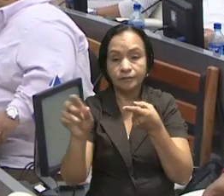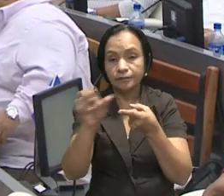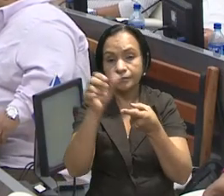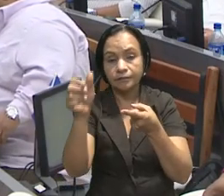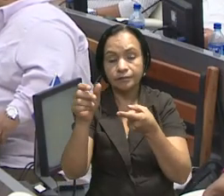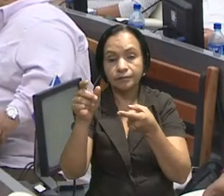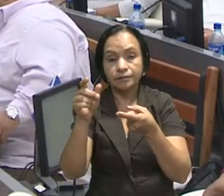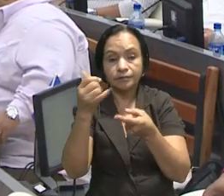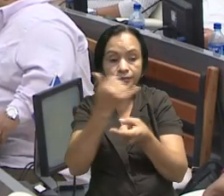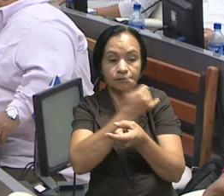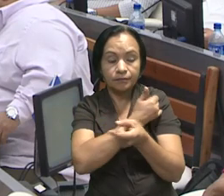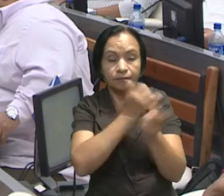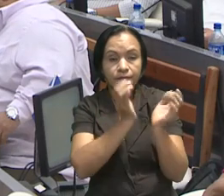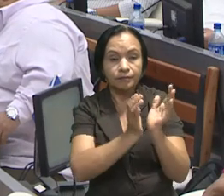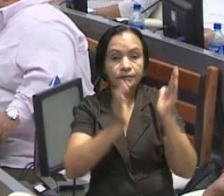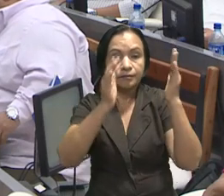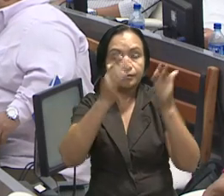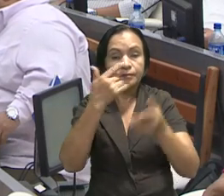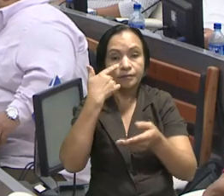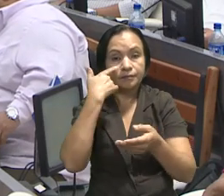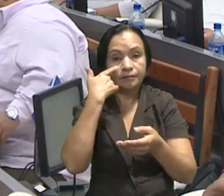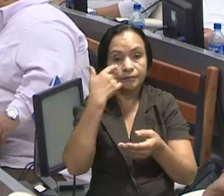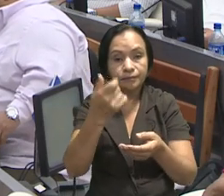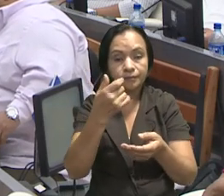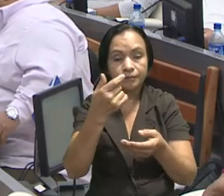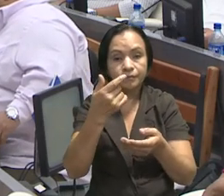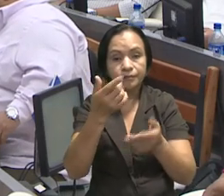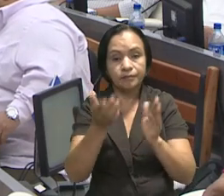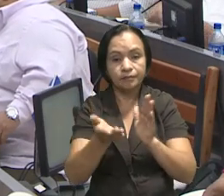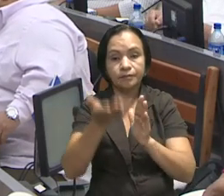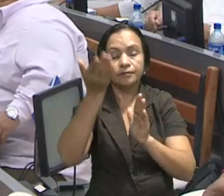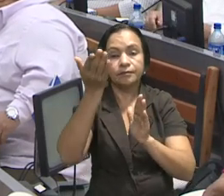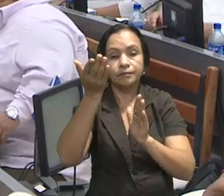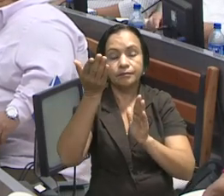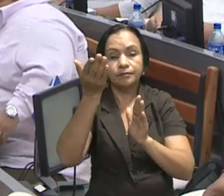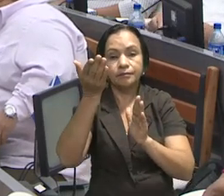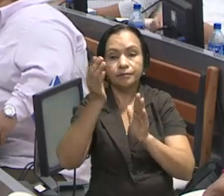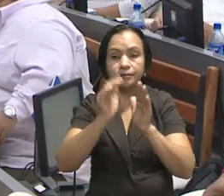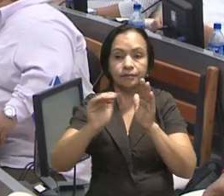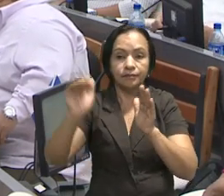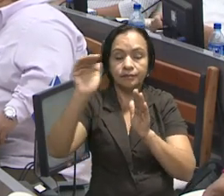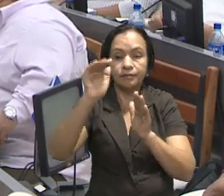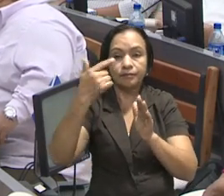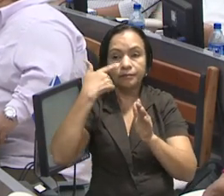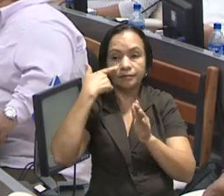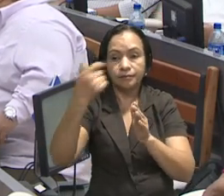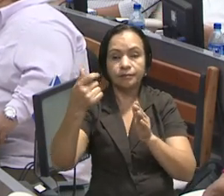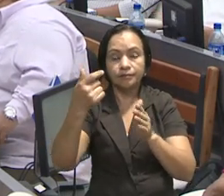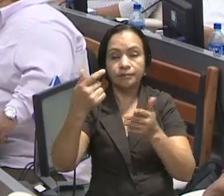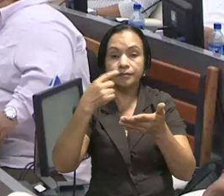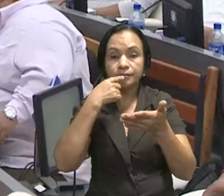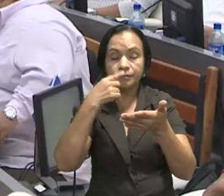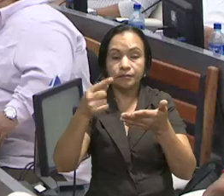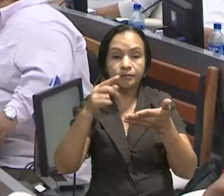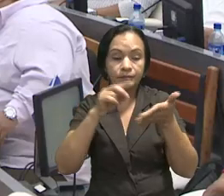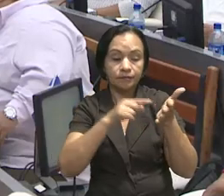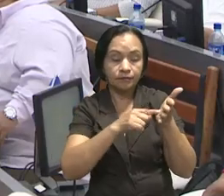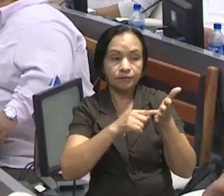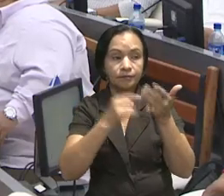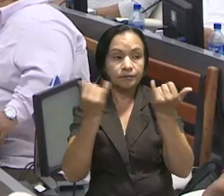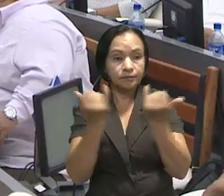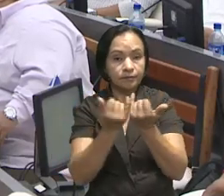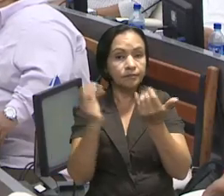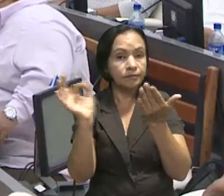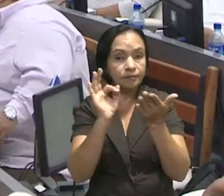como asegurado, se le reconocerá la de mayor valor. Eso lo hice ver de igual